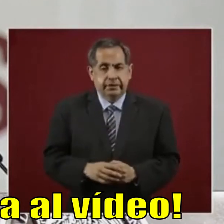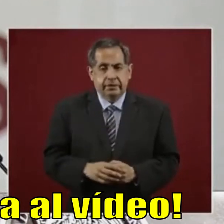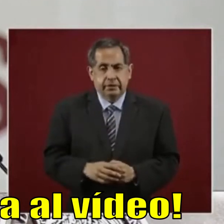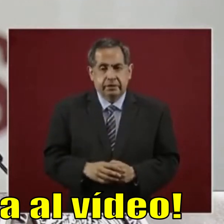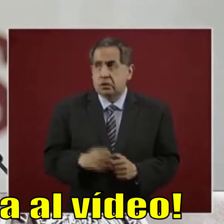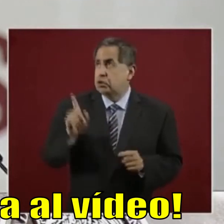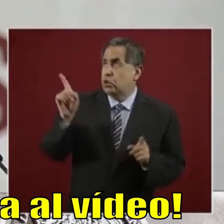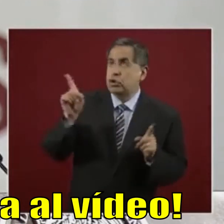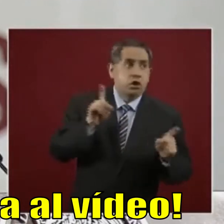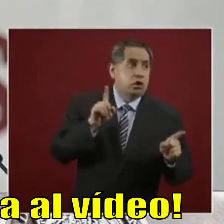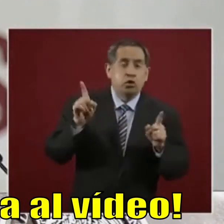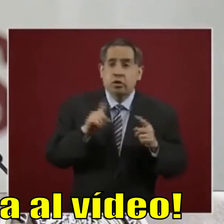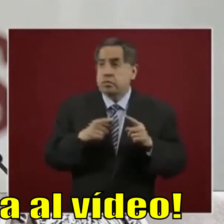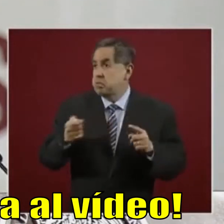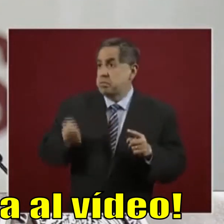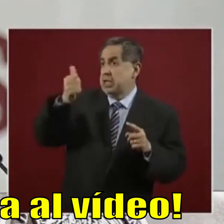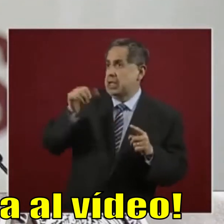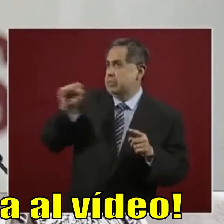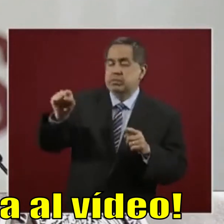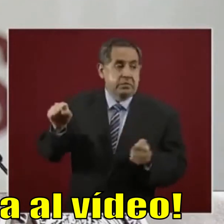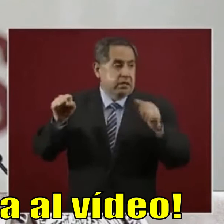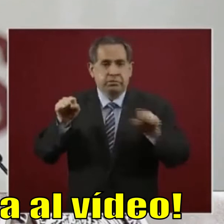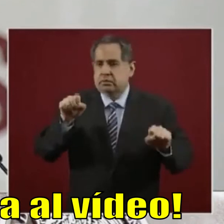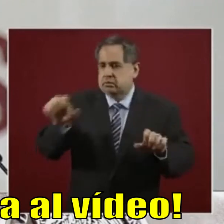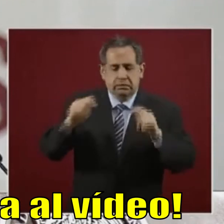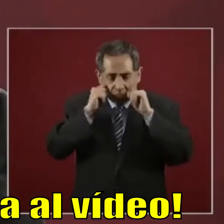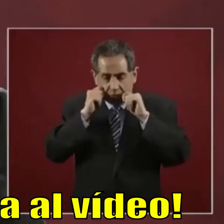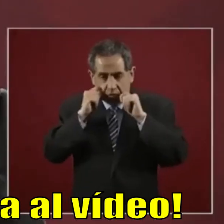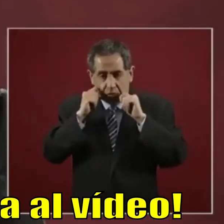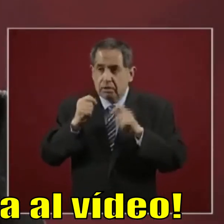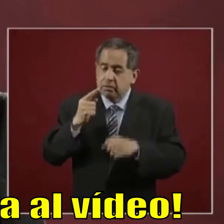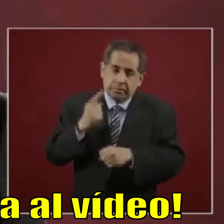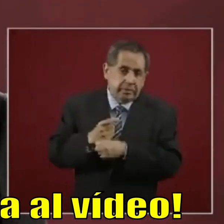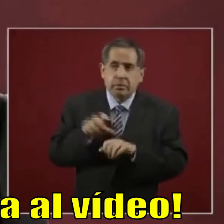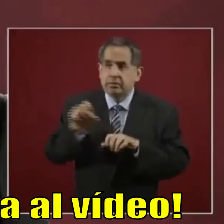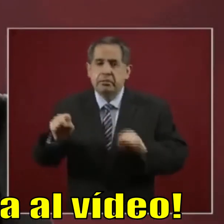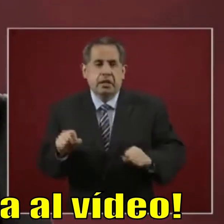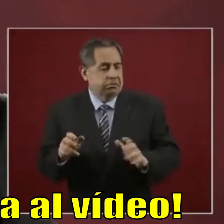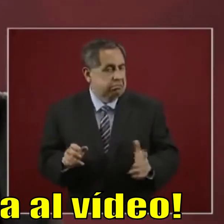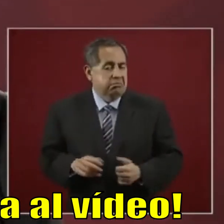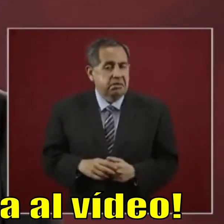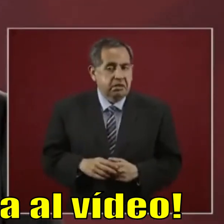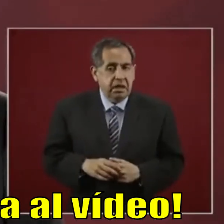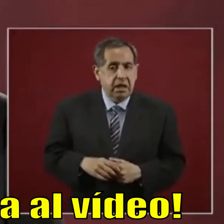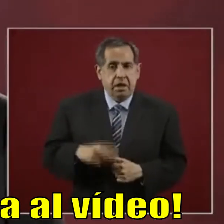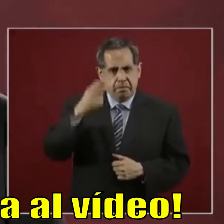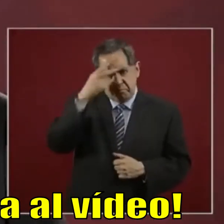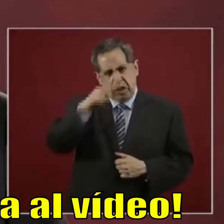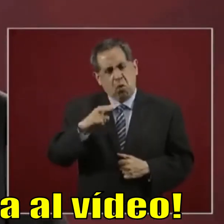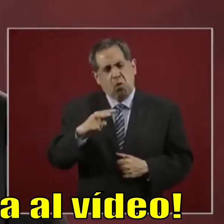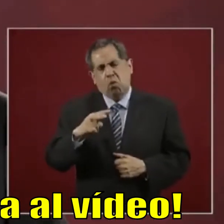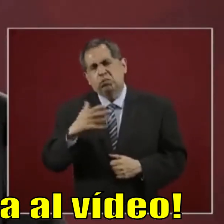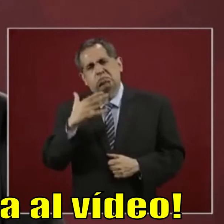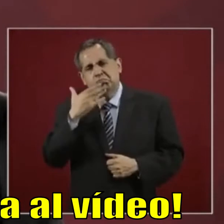que se tenga. Y México, afortunadamente, tiene prestigio, tiene